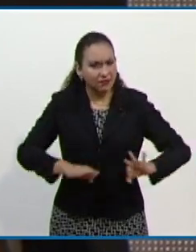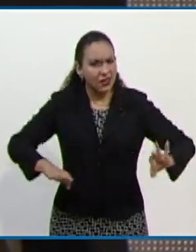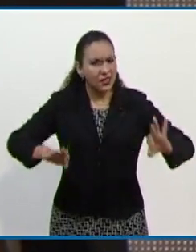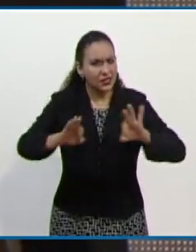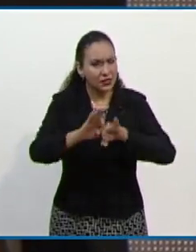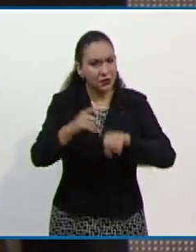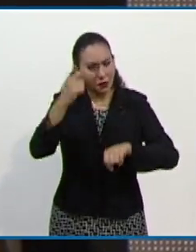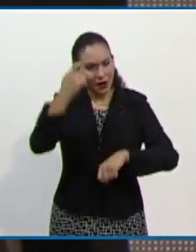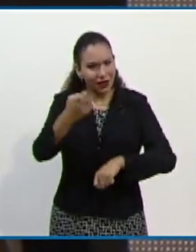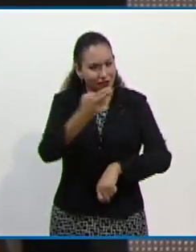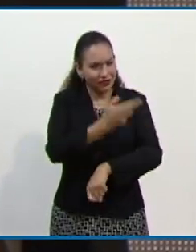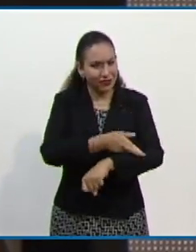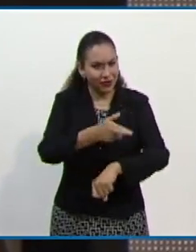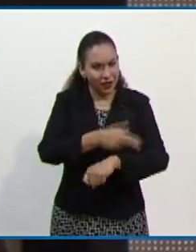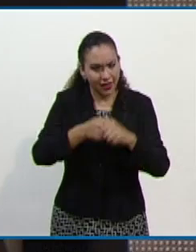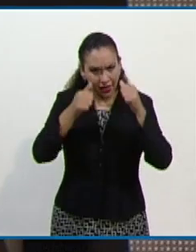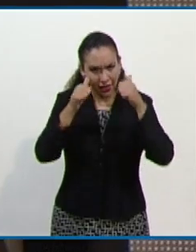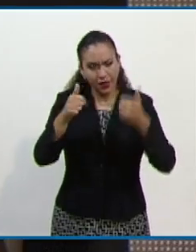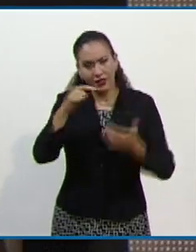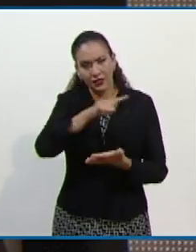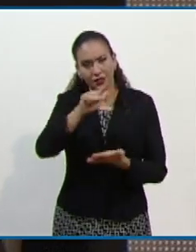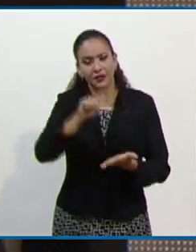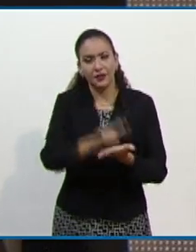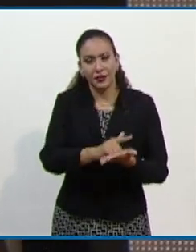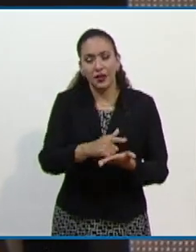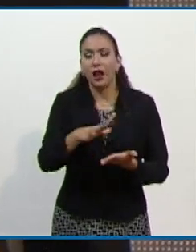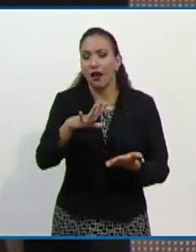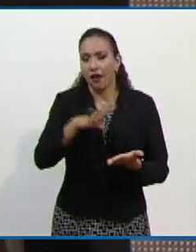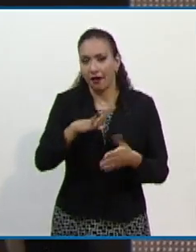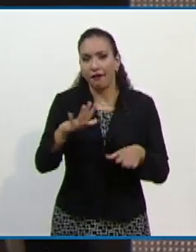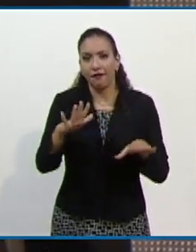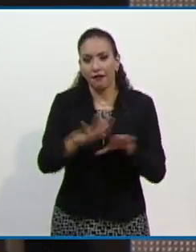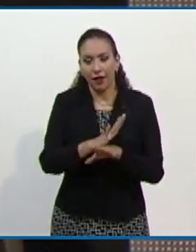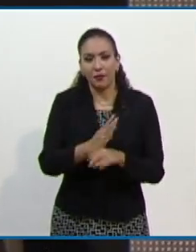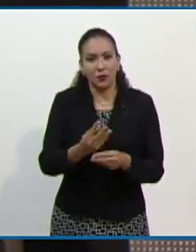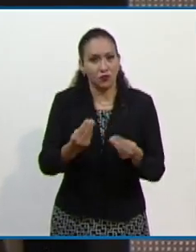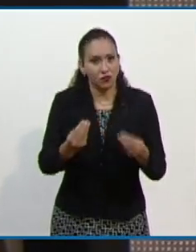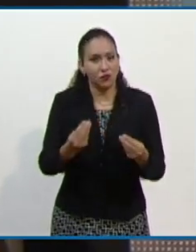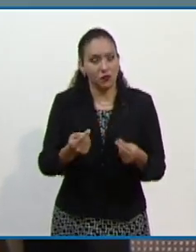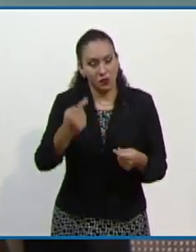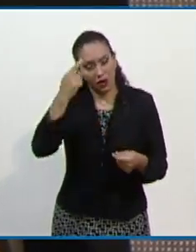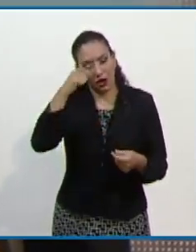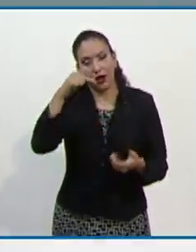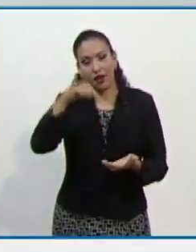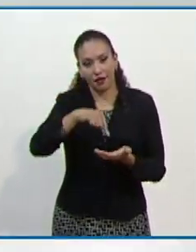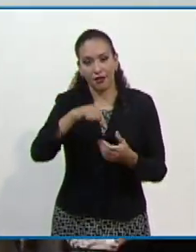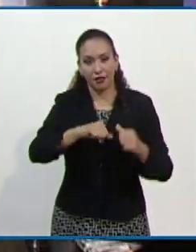expreso esto en momentos donde se vislumbran grandes cambios para el sistema jurídico mexicano.